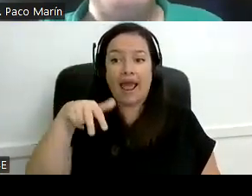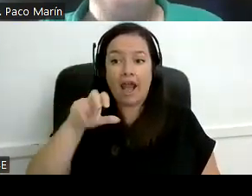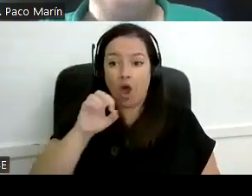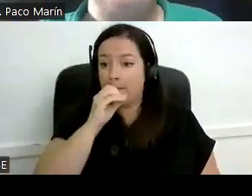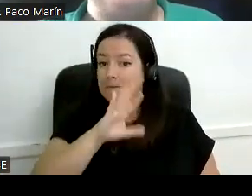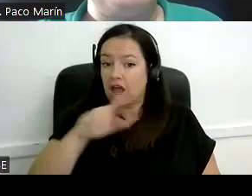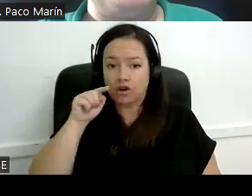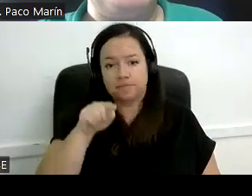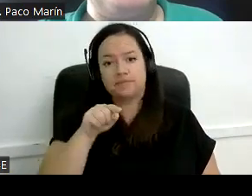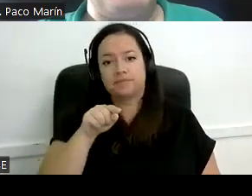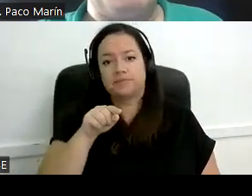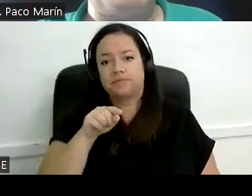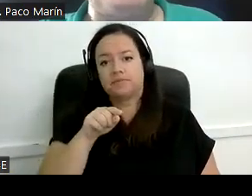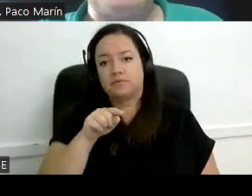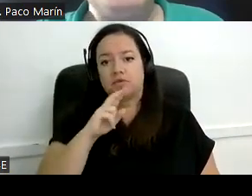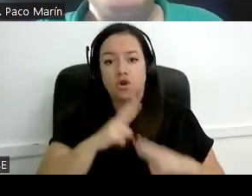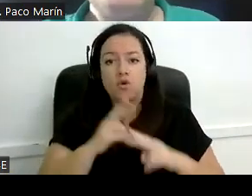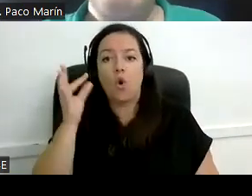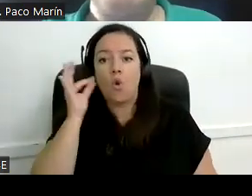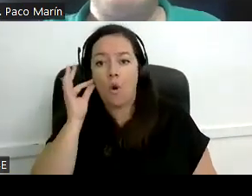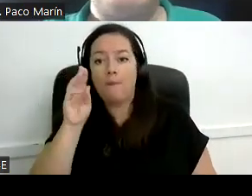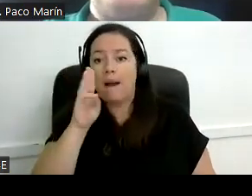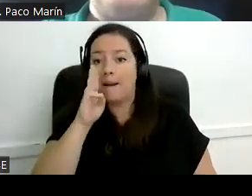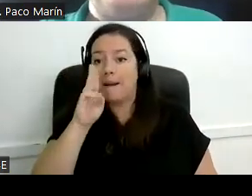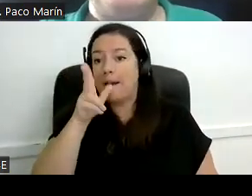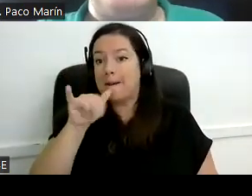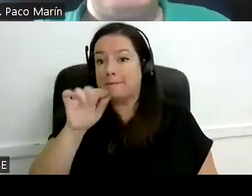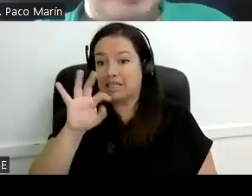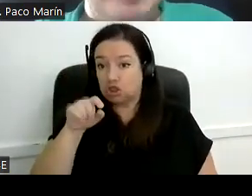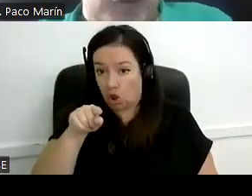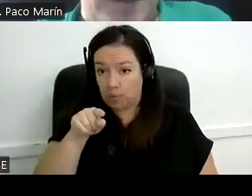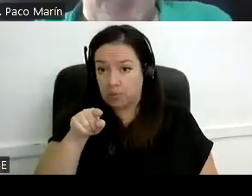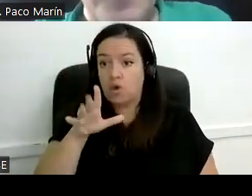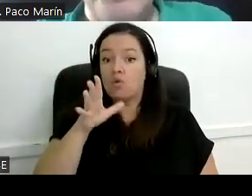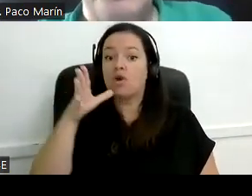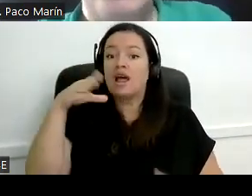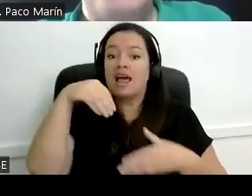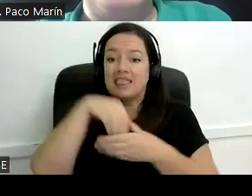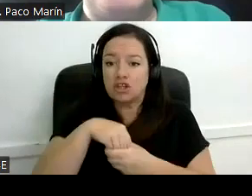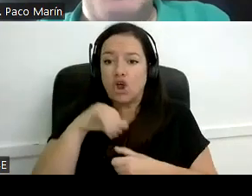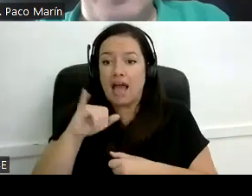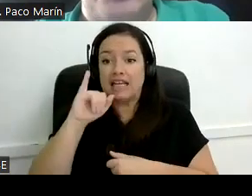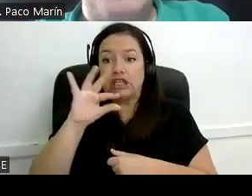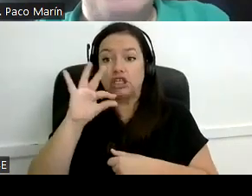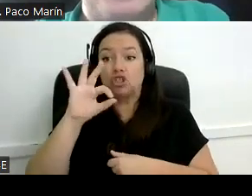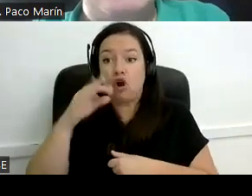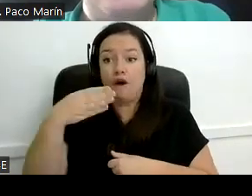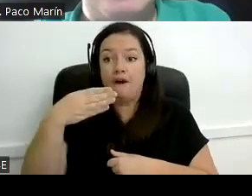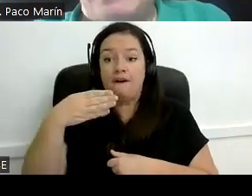de perlas es el guamanfito, porque contiene isoflavonas, que serían